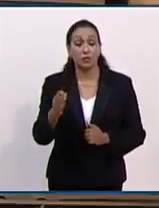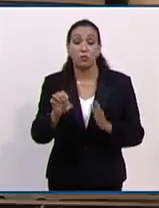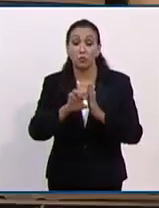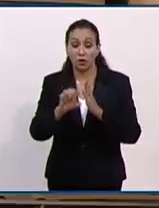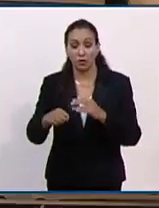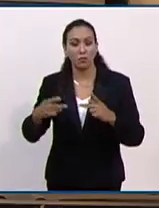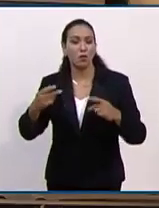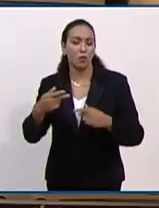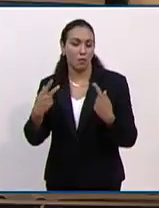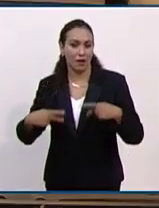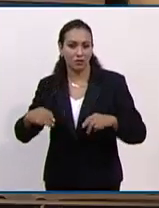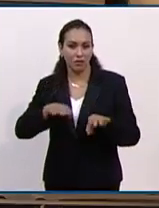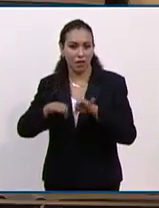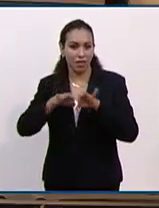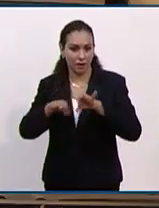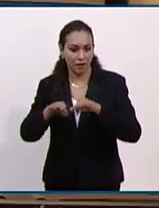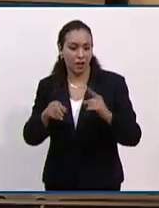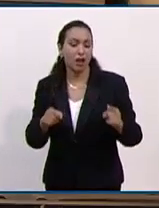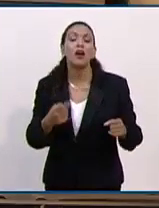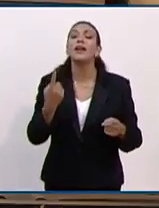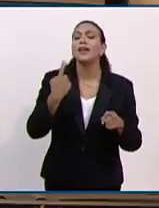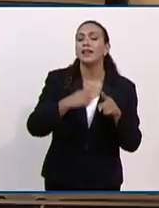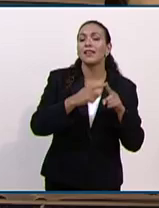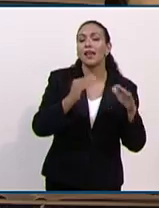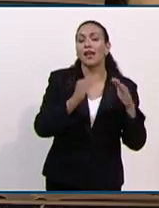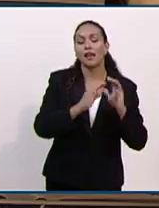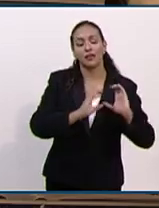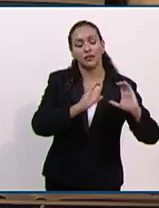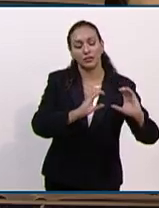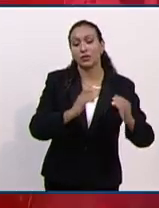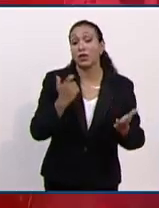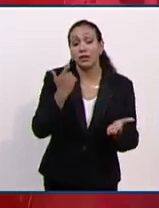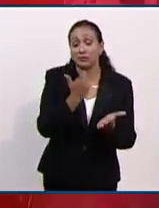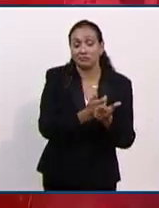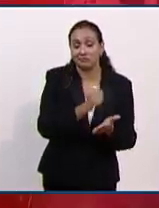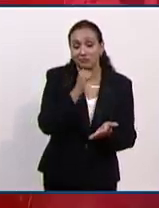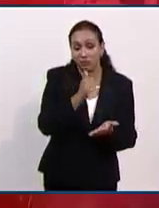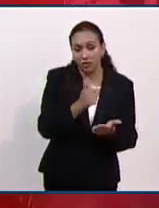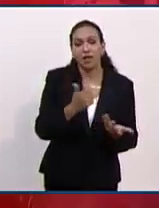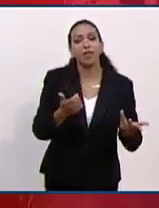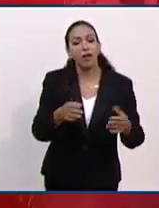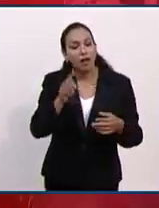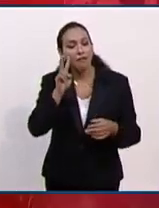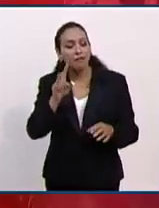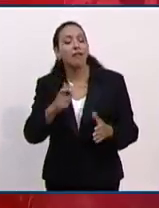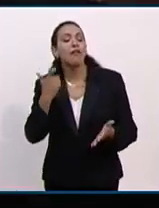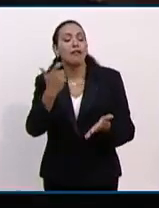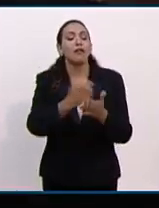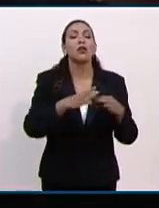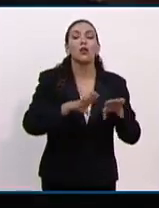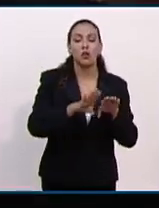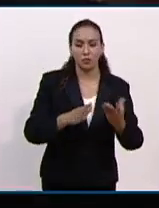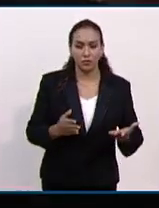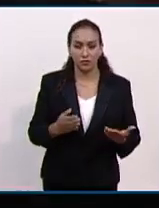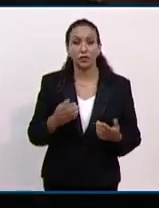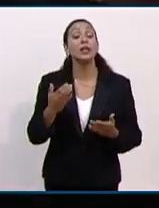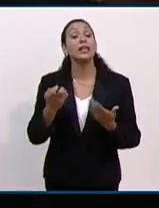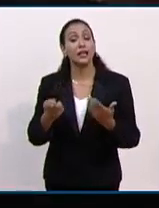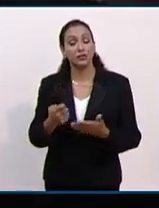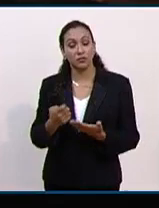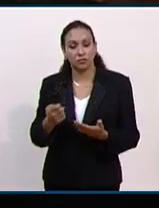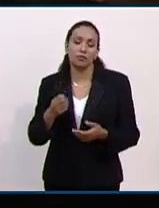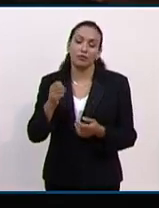en mayor medida a las labores de cuidado y del hogar no remuneradas y por lo tanto asumió un costo de oportunidad por